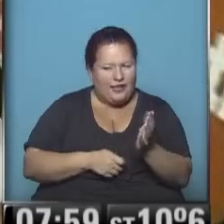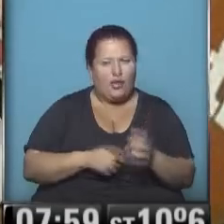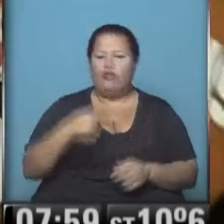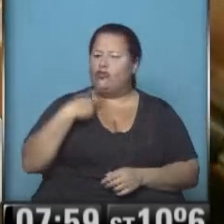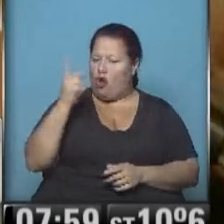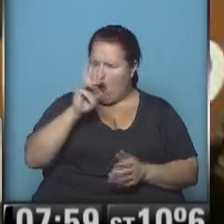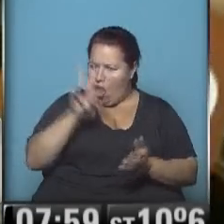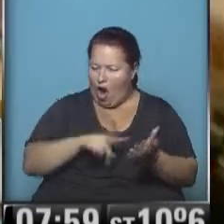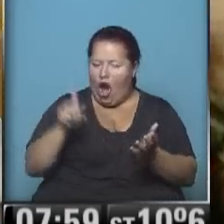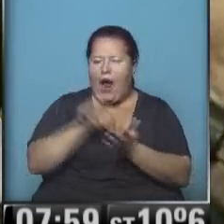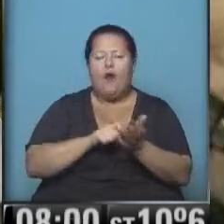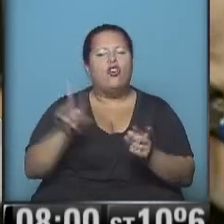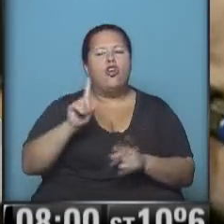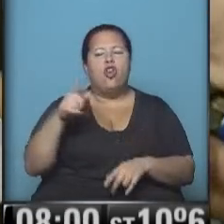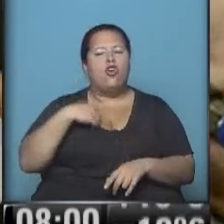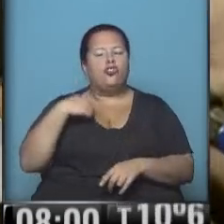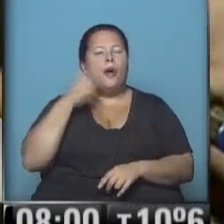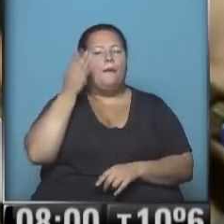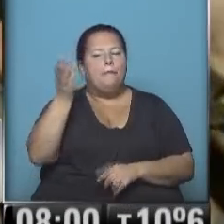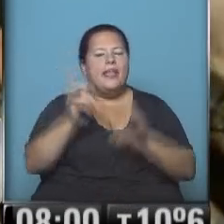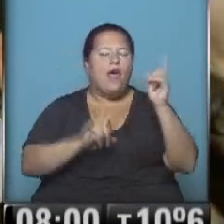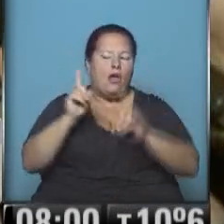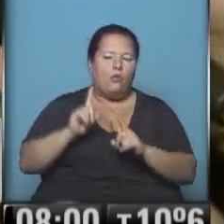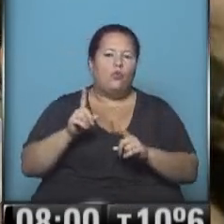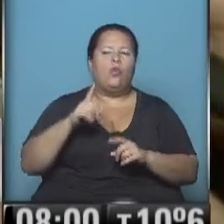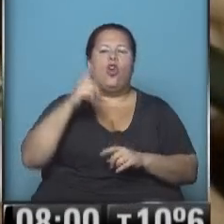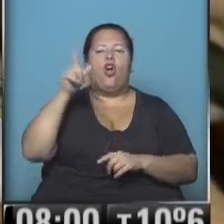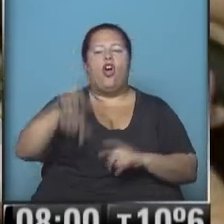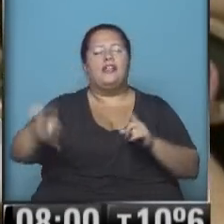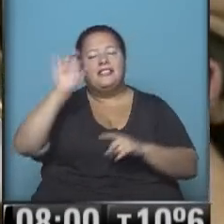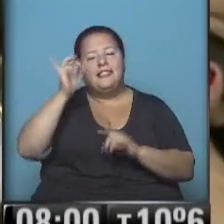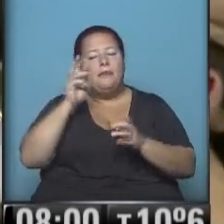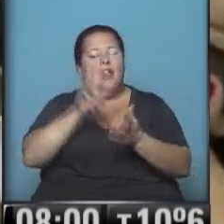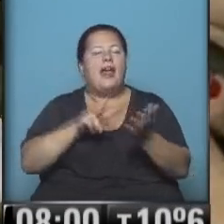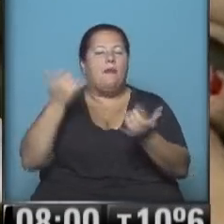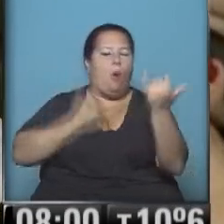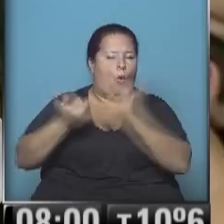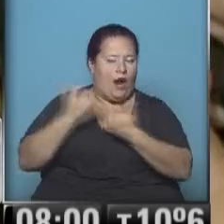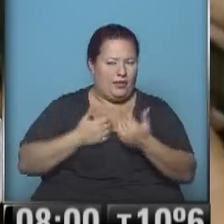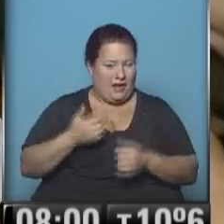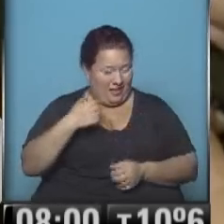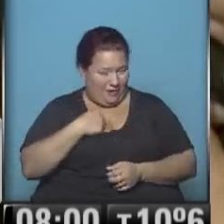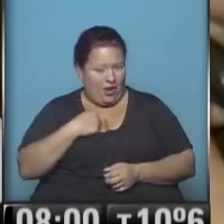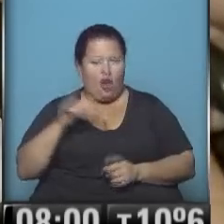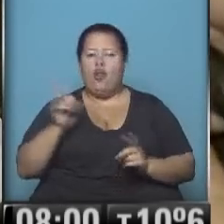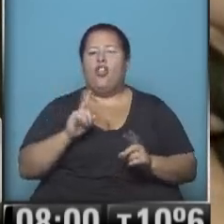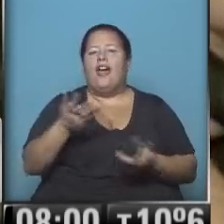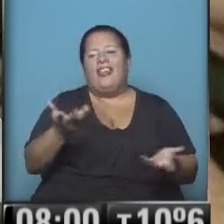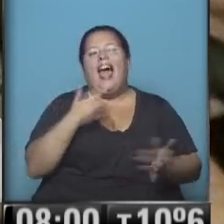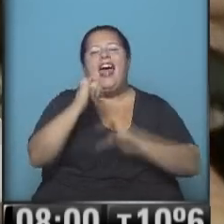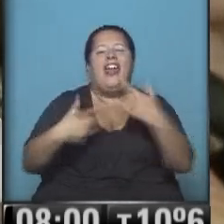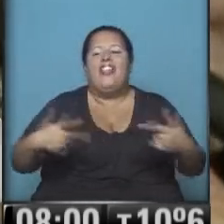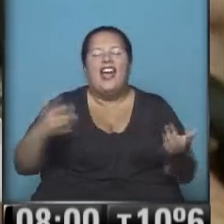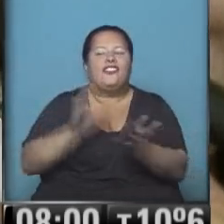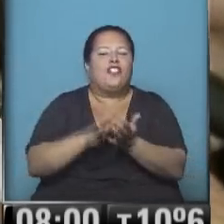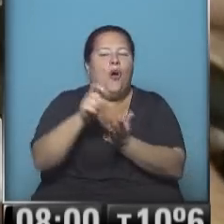yo no veo encuestas. Lo que suelo hacer es pedirle cuenta, a alguno, bueno, de los, alguno de los que lo suelen cuenta, leer que me lo cuentan. ¿Las mías? No, sí, claro, ¿qué les cuentan